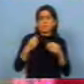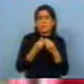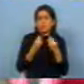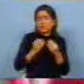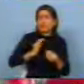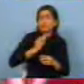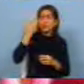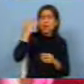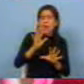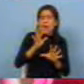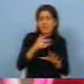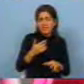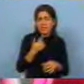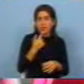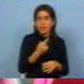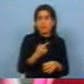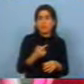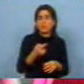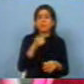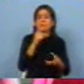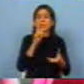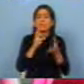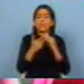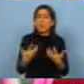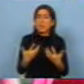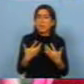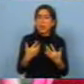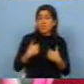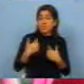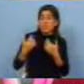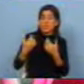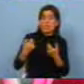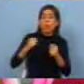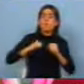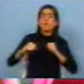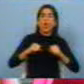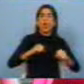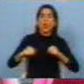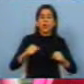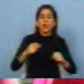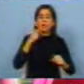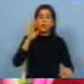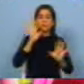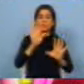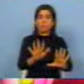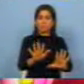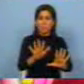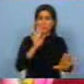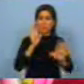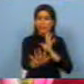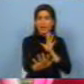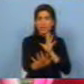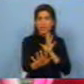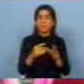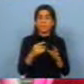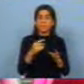años. Entonces, como no es algo que me duela ni que me moleste, cuando me quieren parar con eso, trato de parar el carro. Pero también, viste, como que siempre es una